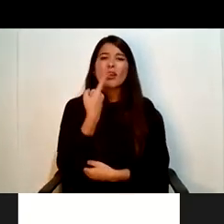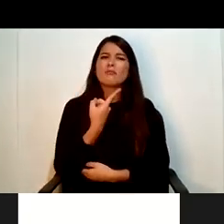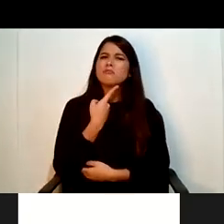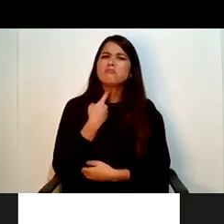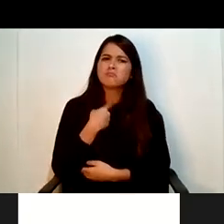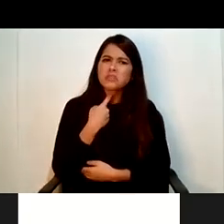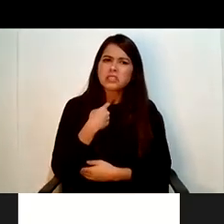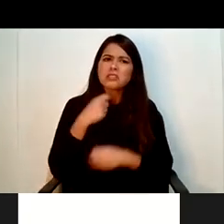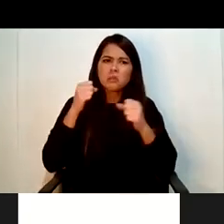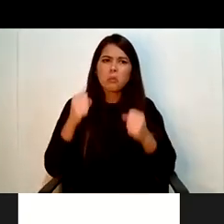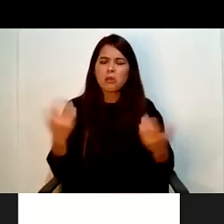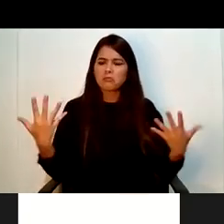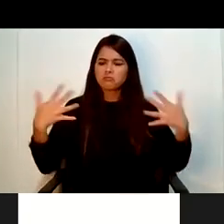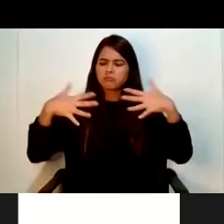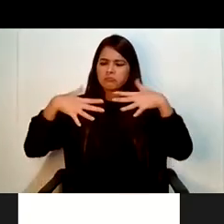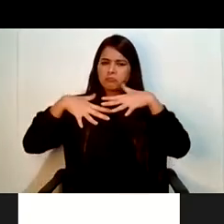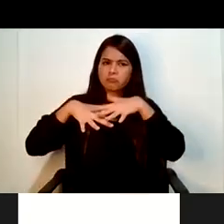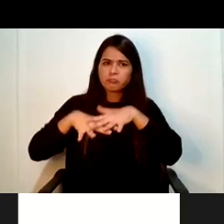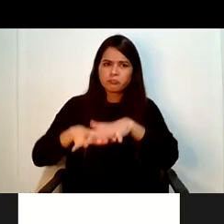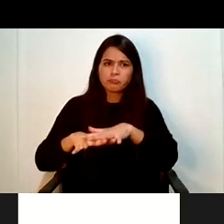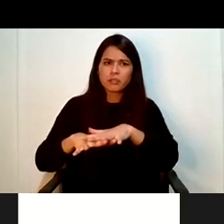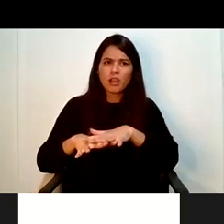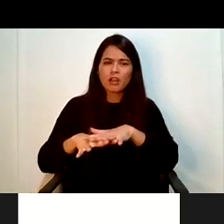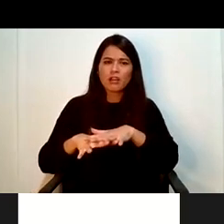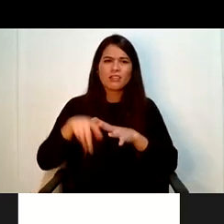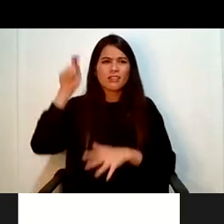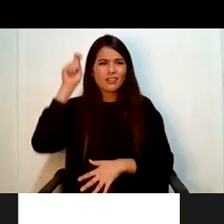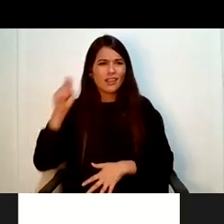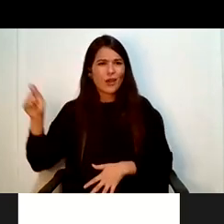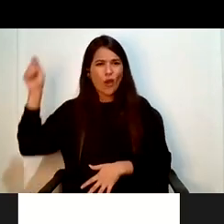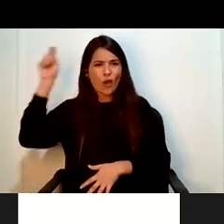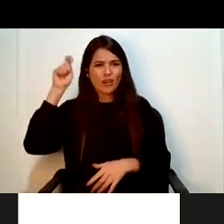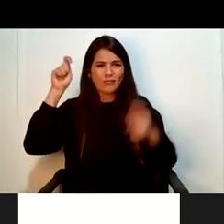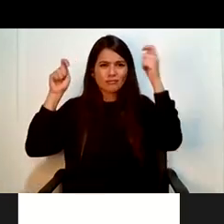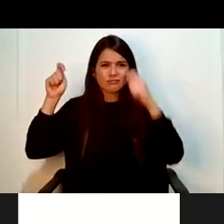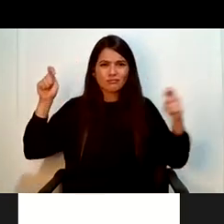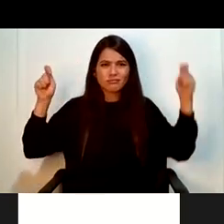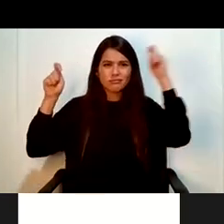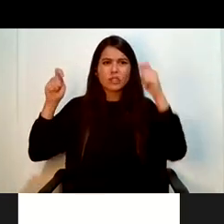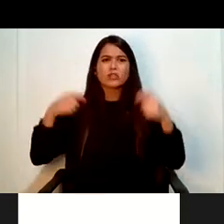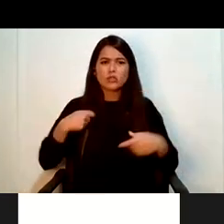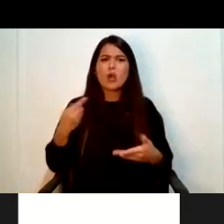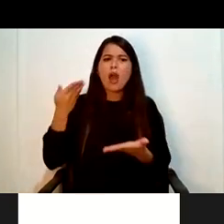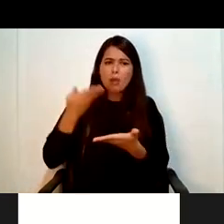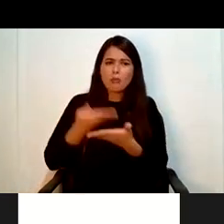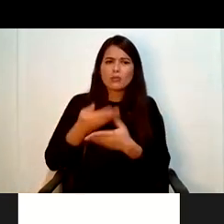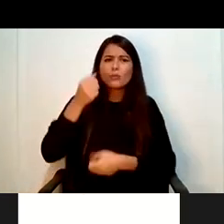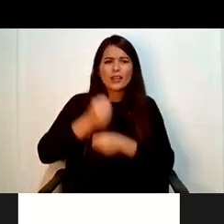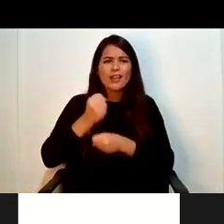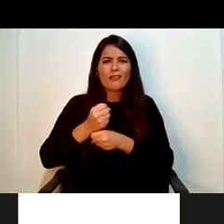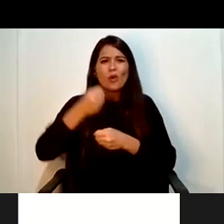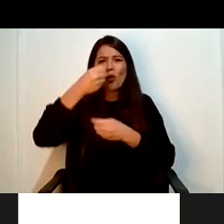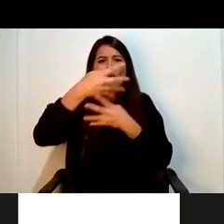hacerlo desde las dos perspectivas. Y apuesto mucho por el trabajo